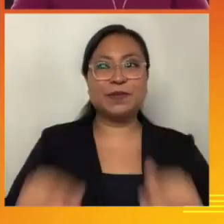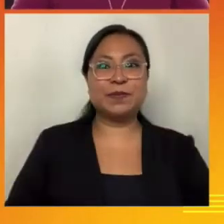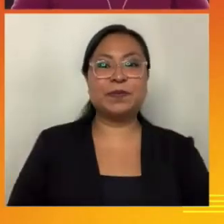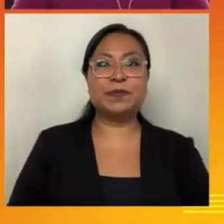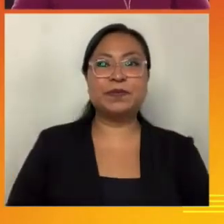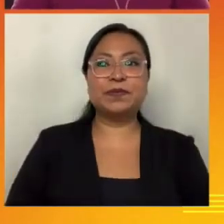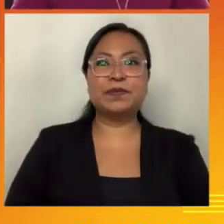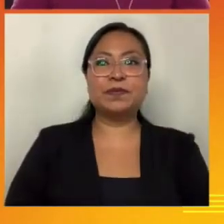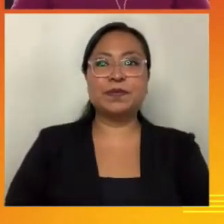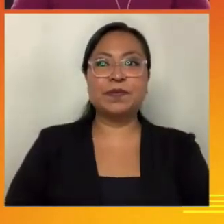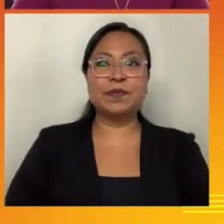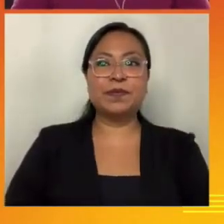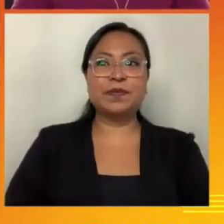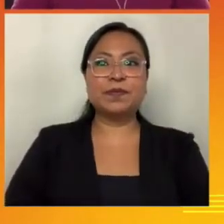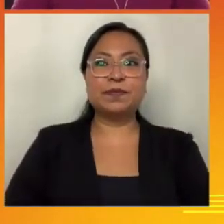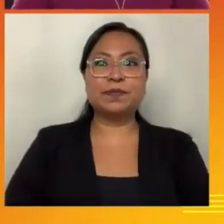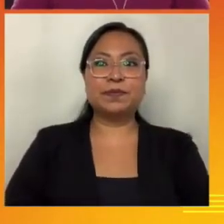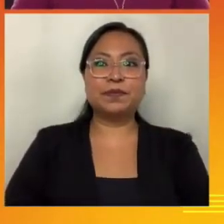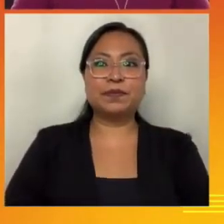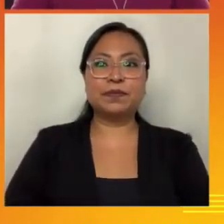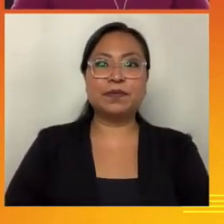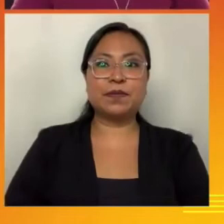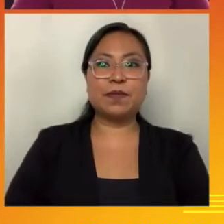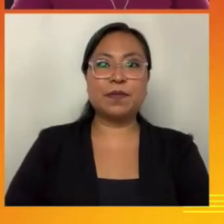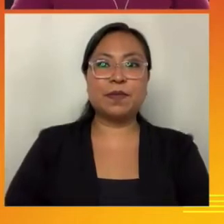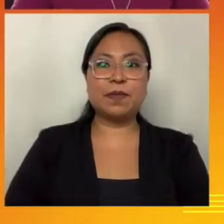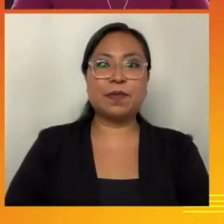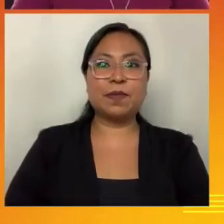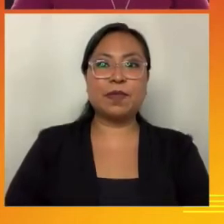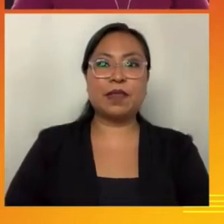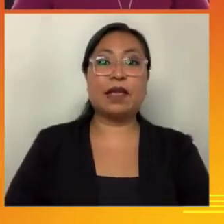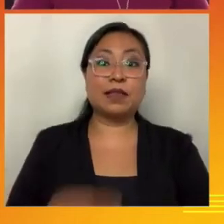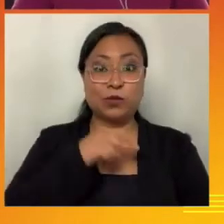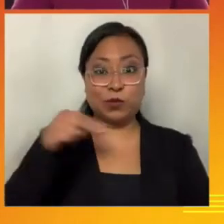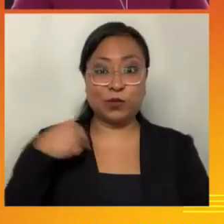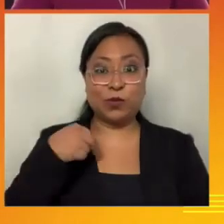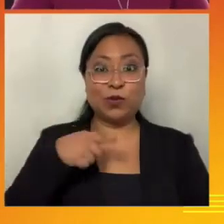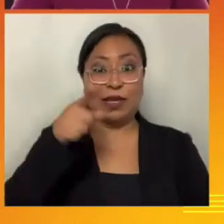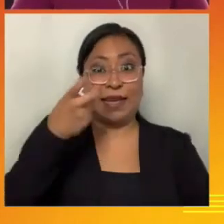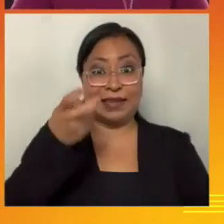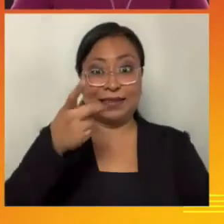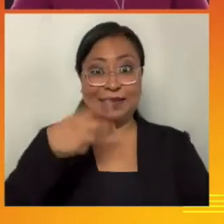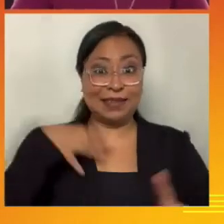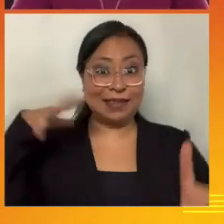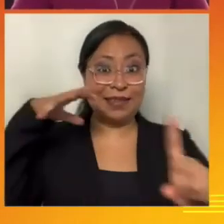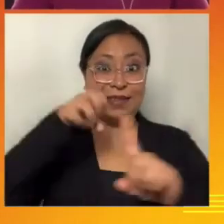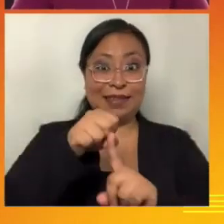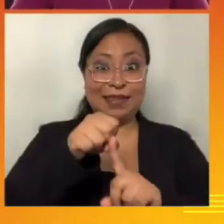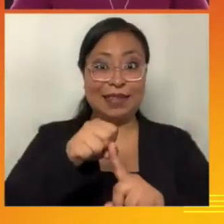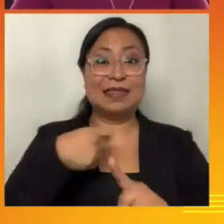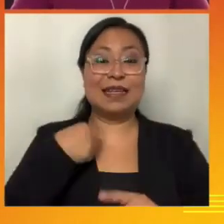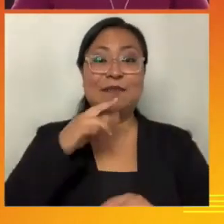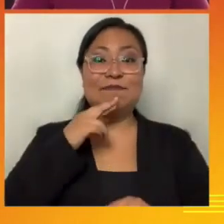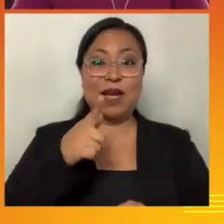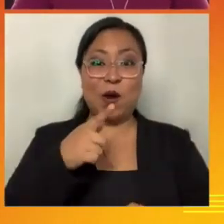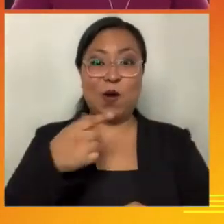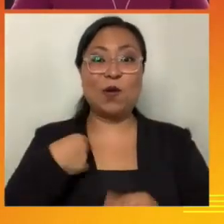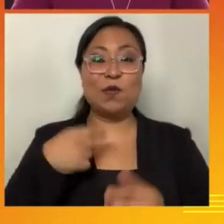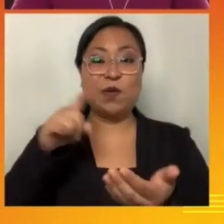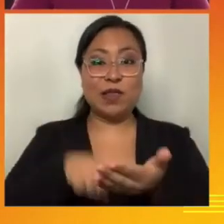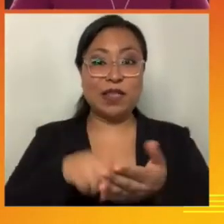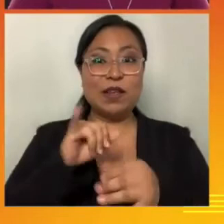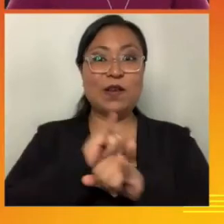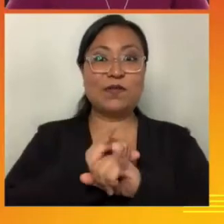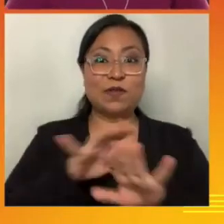dos, digamos que desde estos dos visiones, tanto para la mejora de operación interna como para la